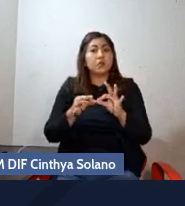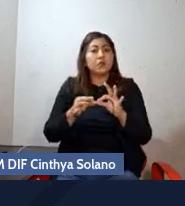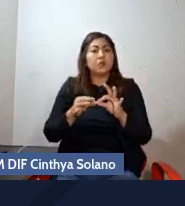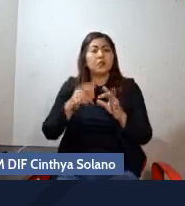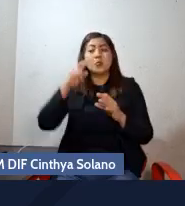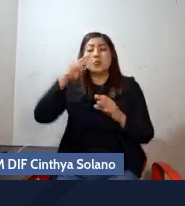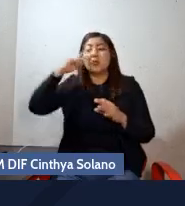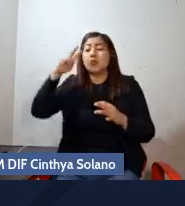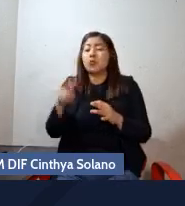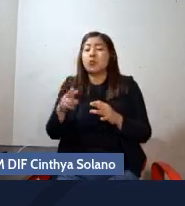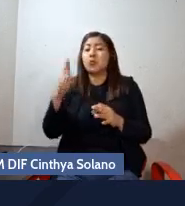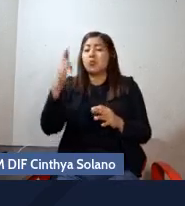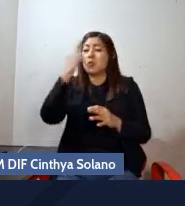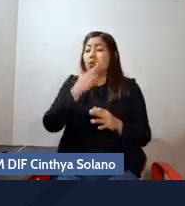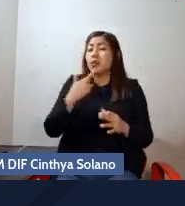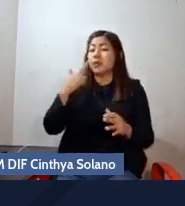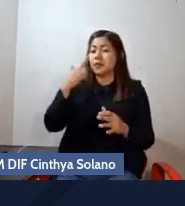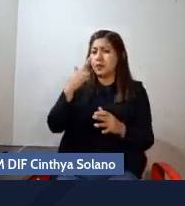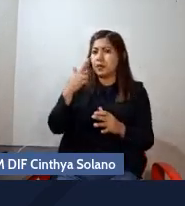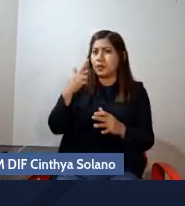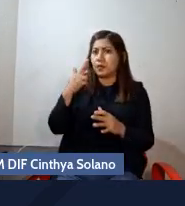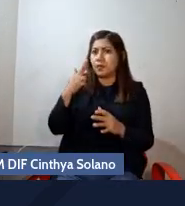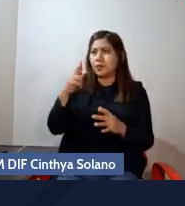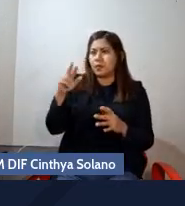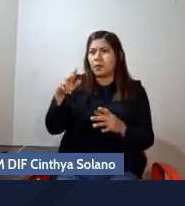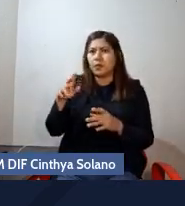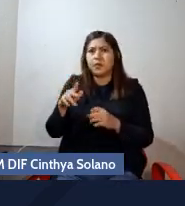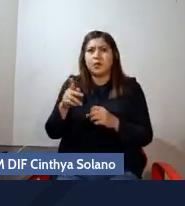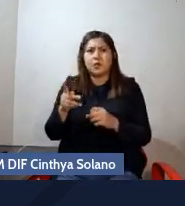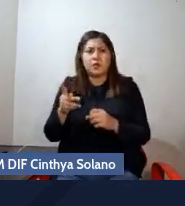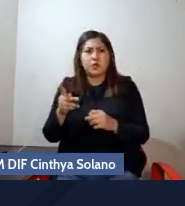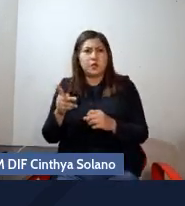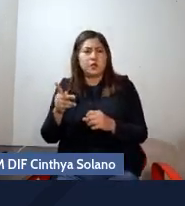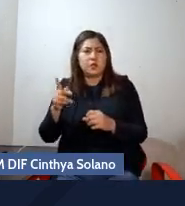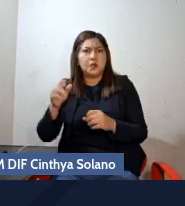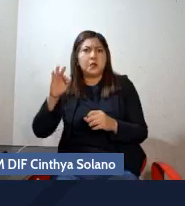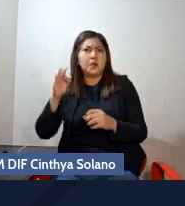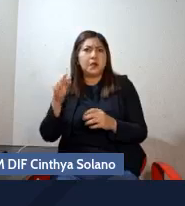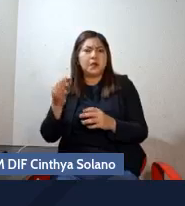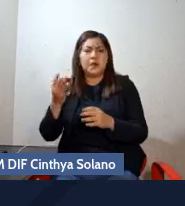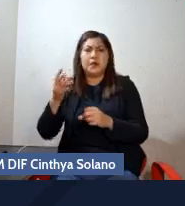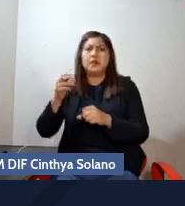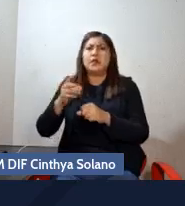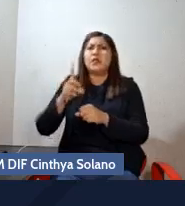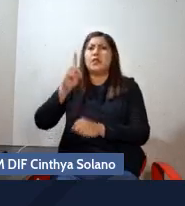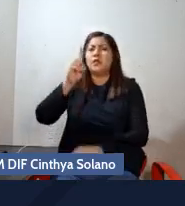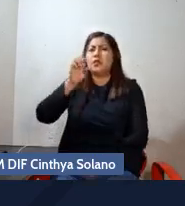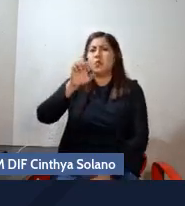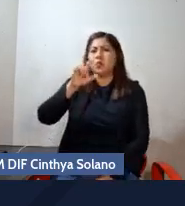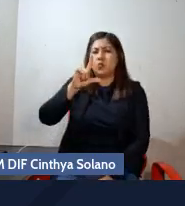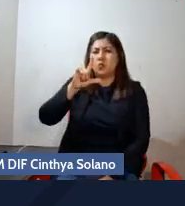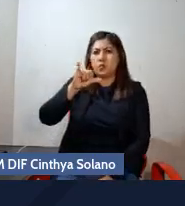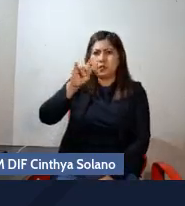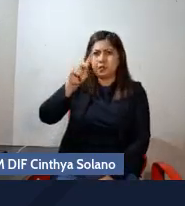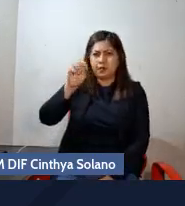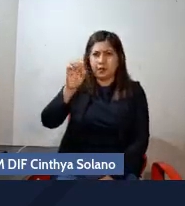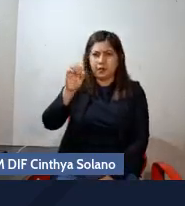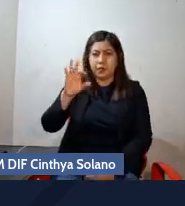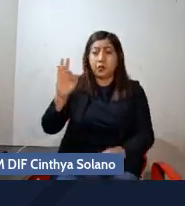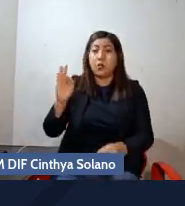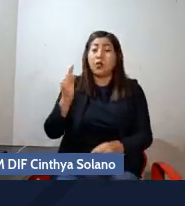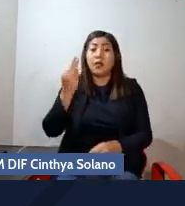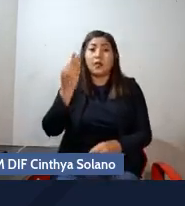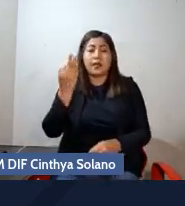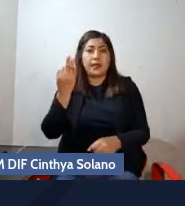electoral, si es federal, si contiene todos los elementos y si se puede comenzar con una investigación